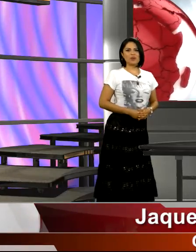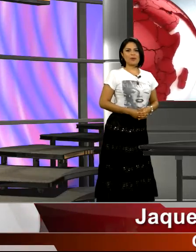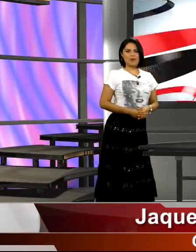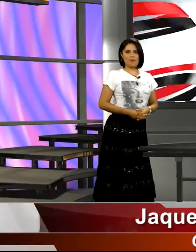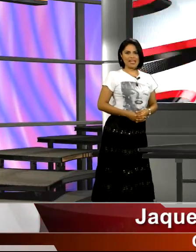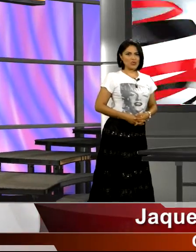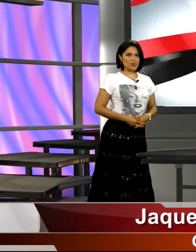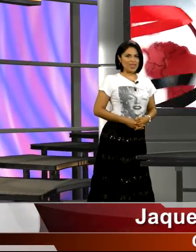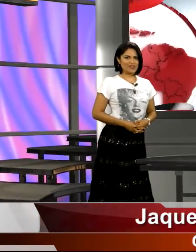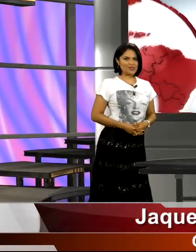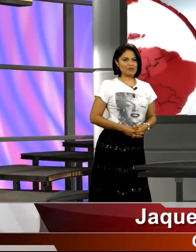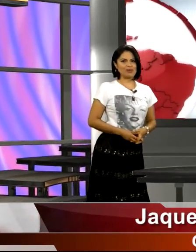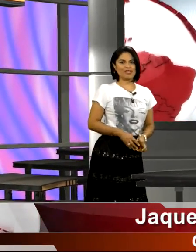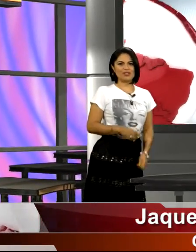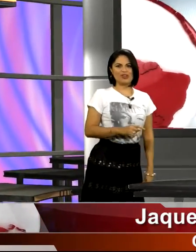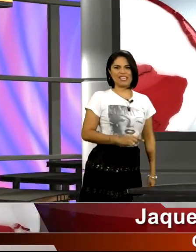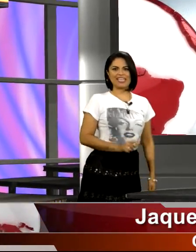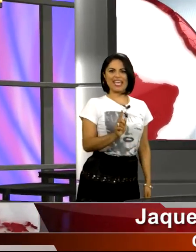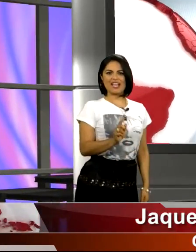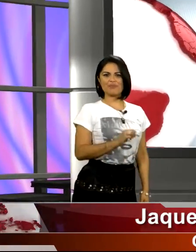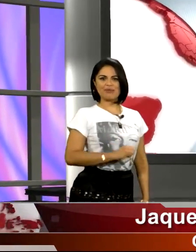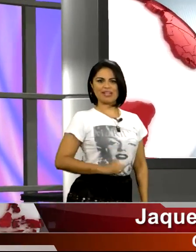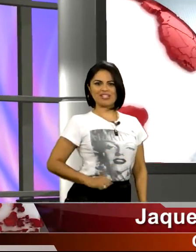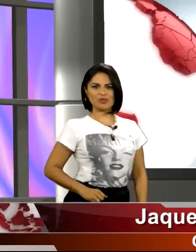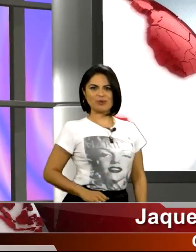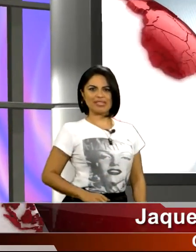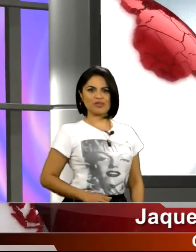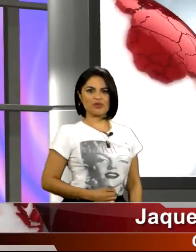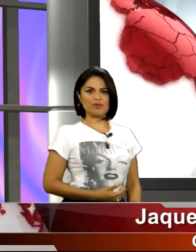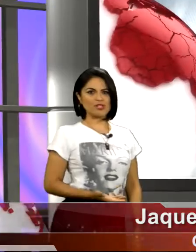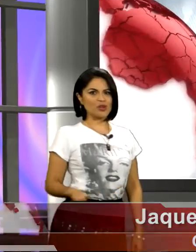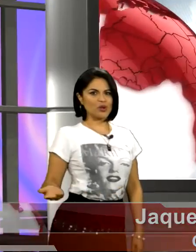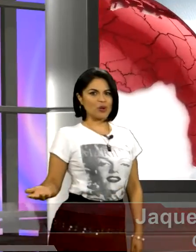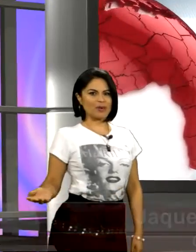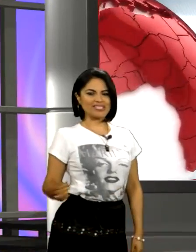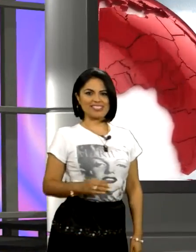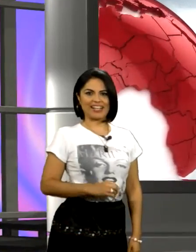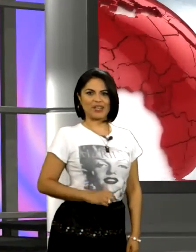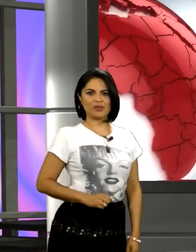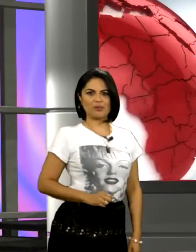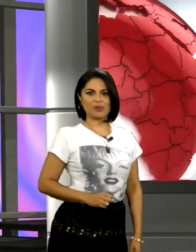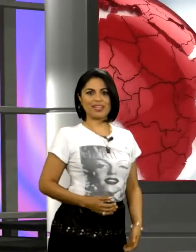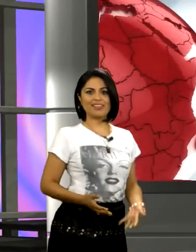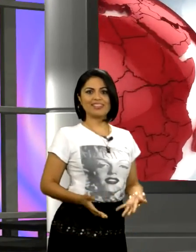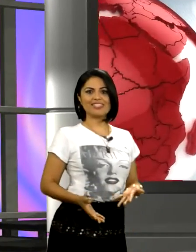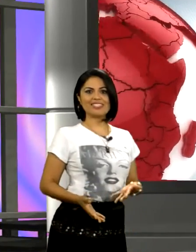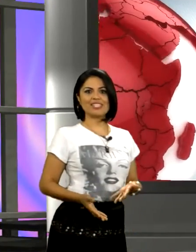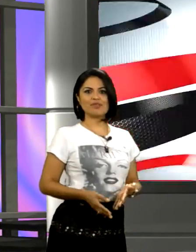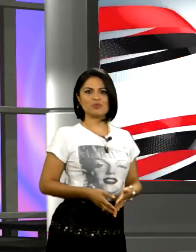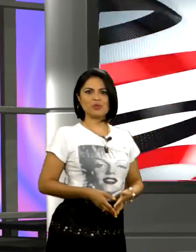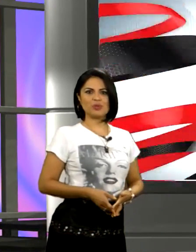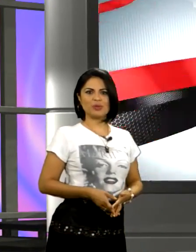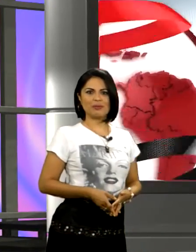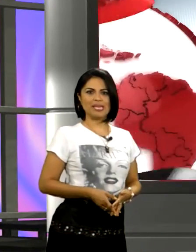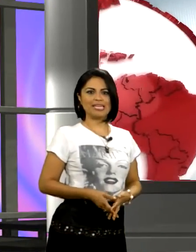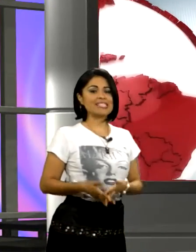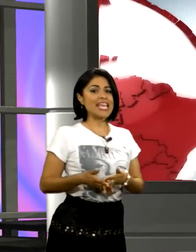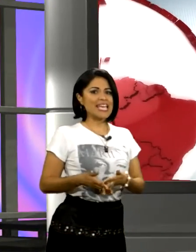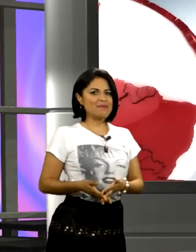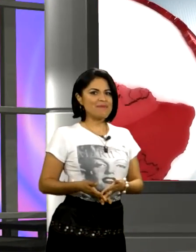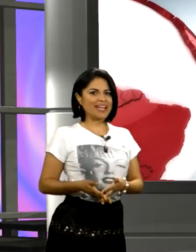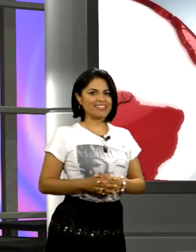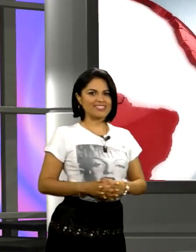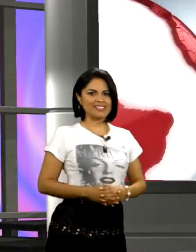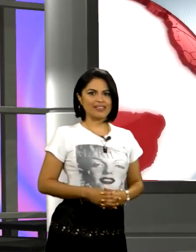viernes 19 de marzo del 2021 y aquí el primer resumen de la información con lo más destacado del portal de